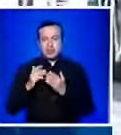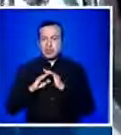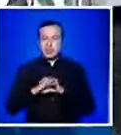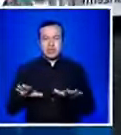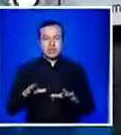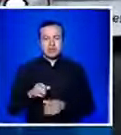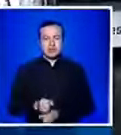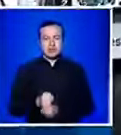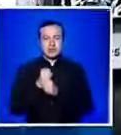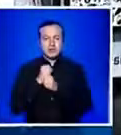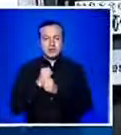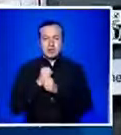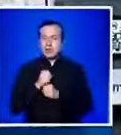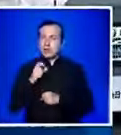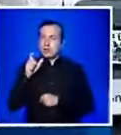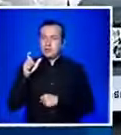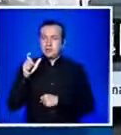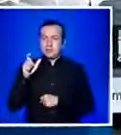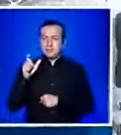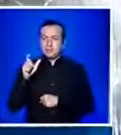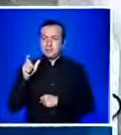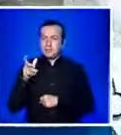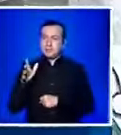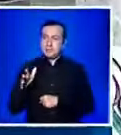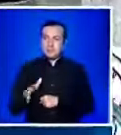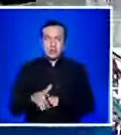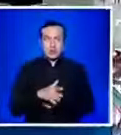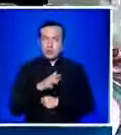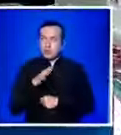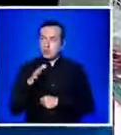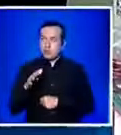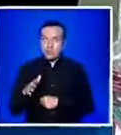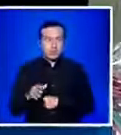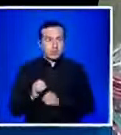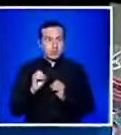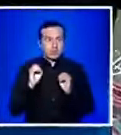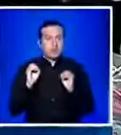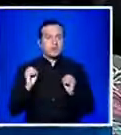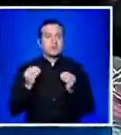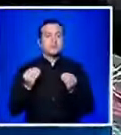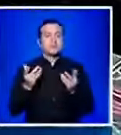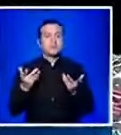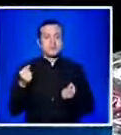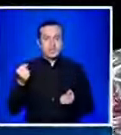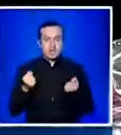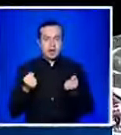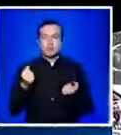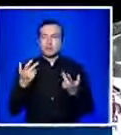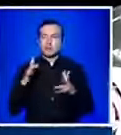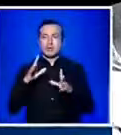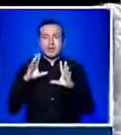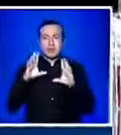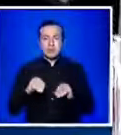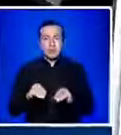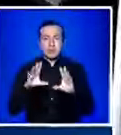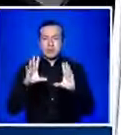de sentir la ausencia entre el sensor emisor y el receptor, entonces el vehículo va a proceder a apagarse, se